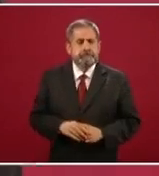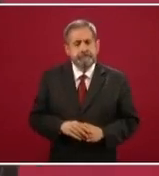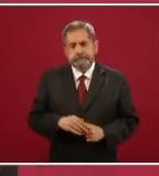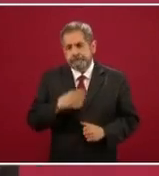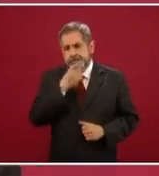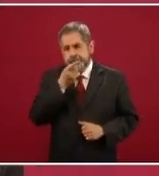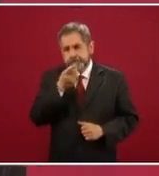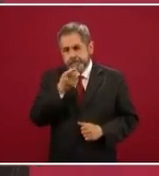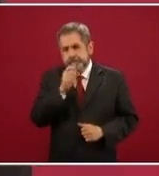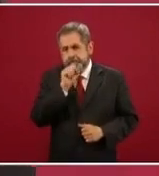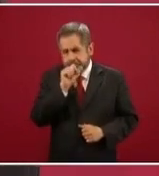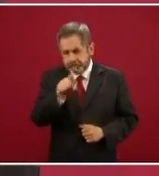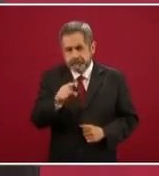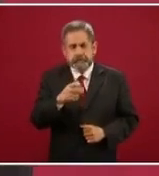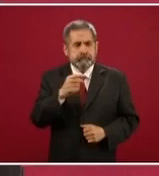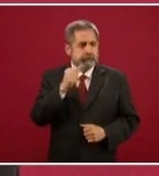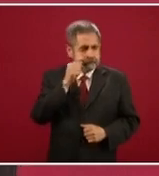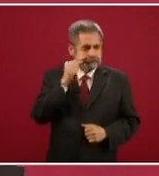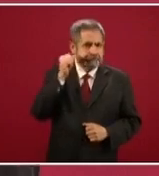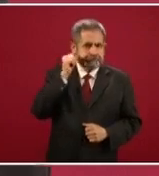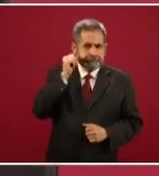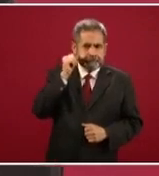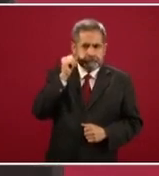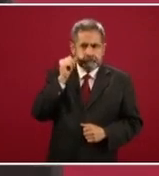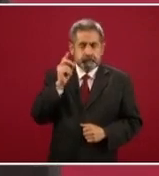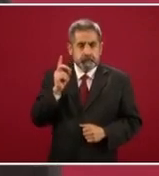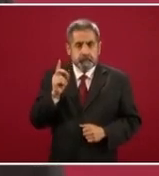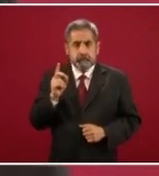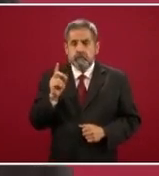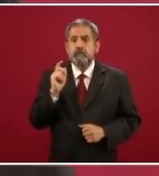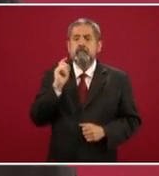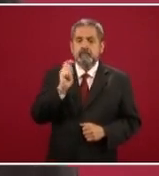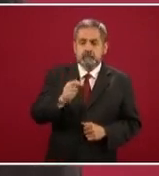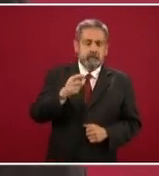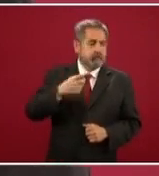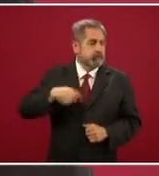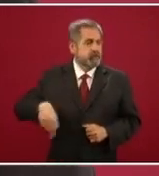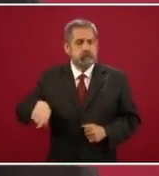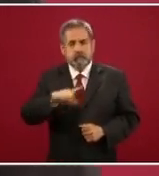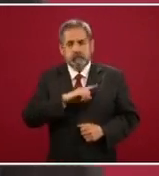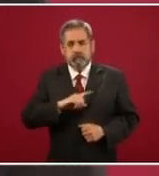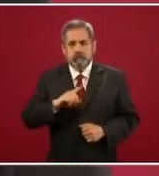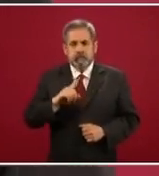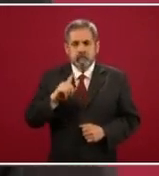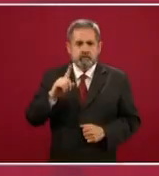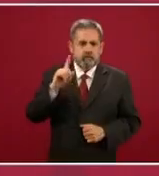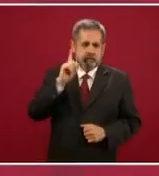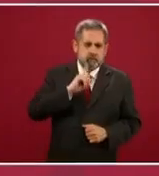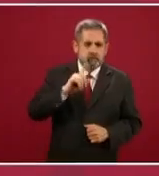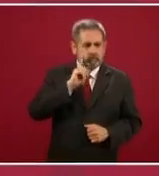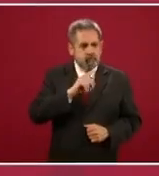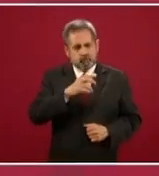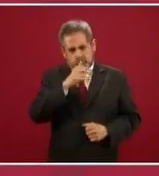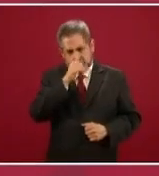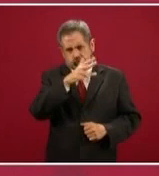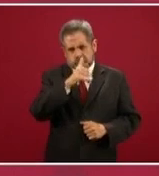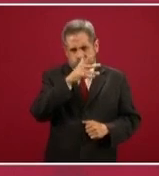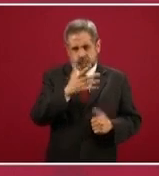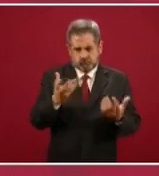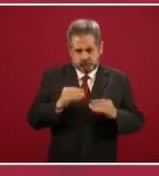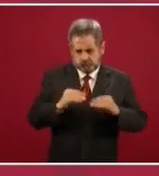decirles que ayer fue el movimiento o la protesta